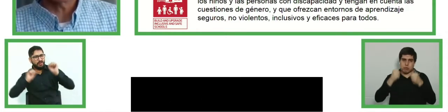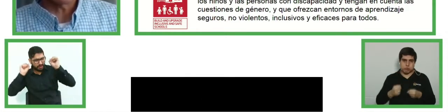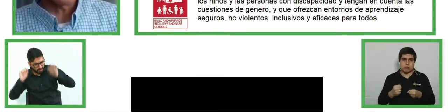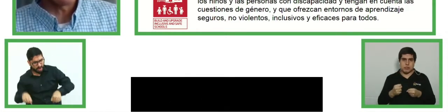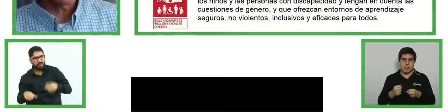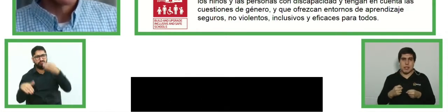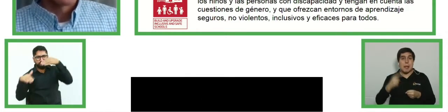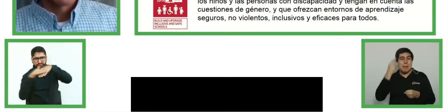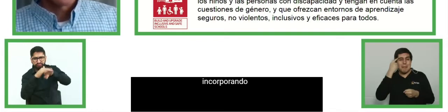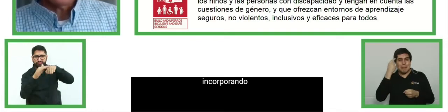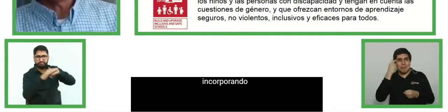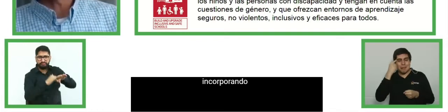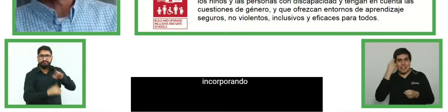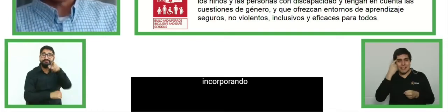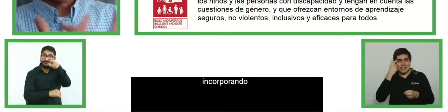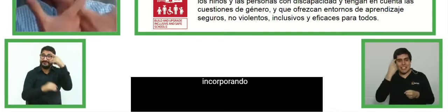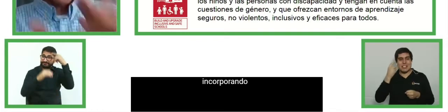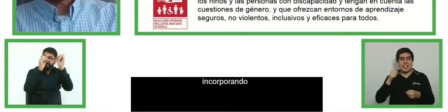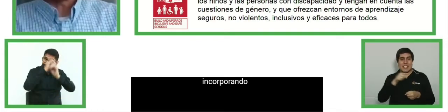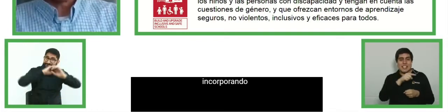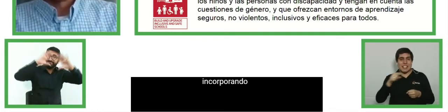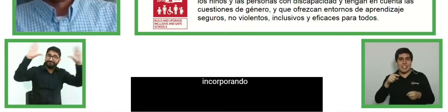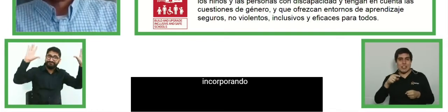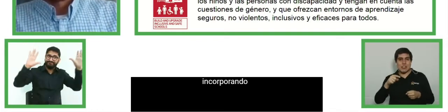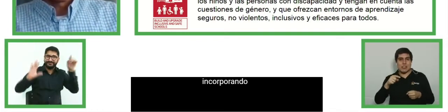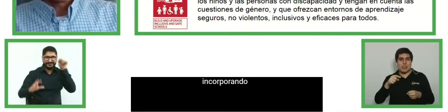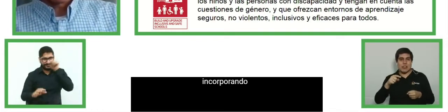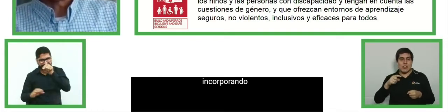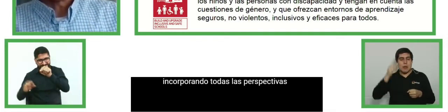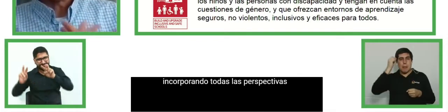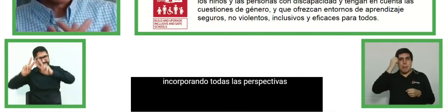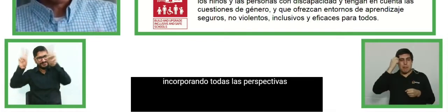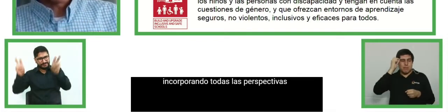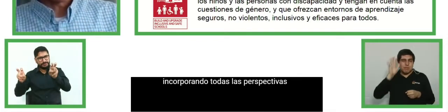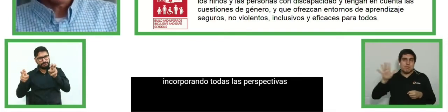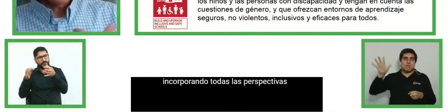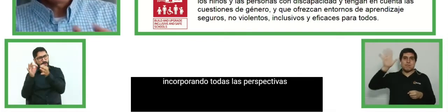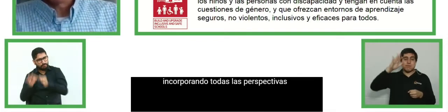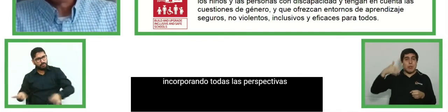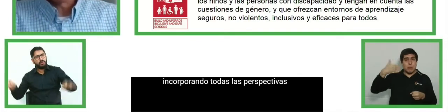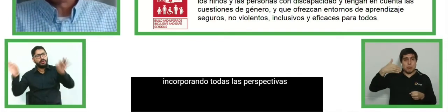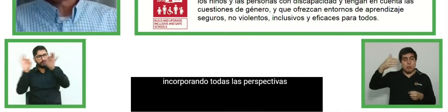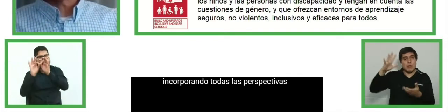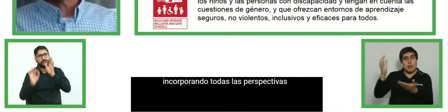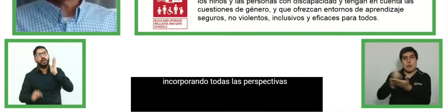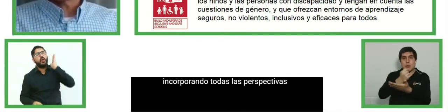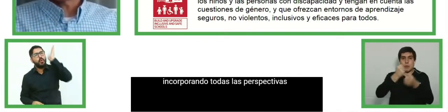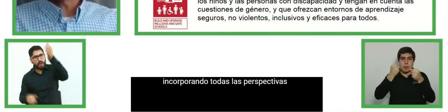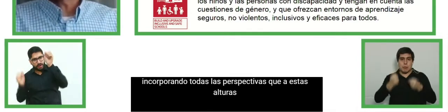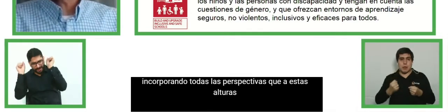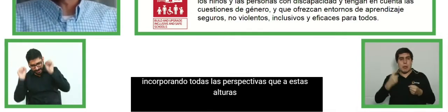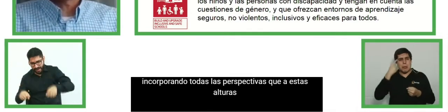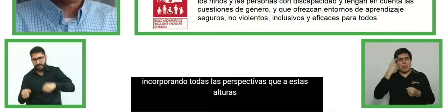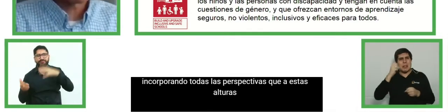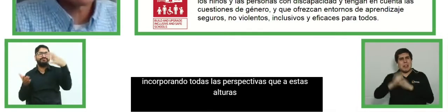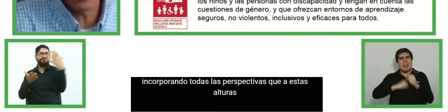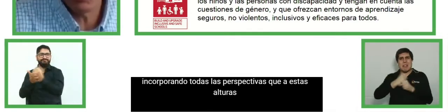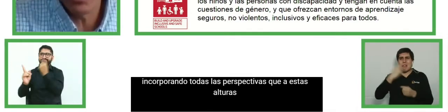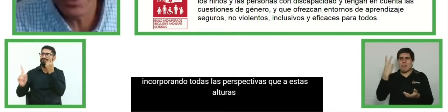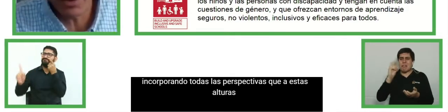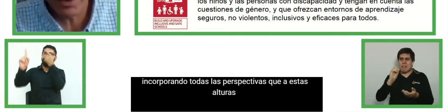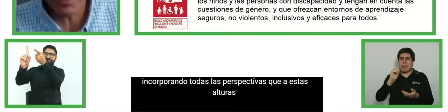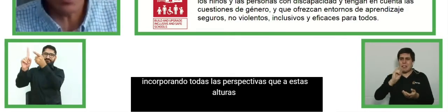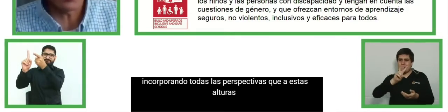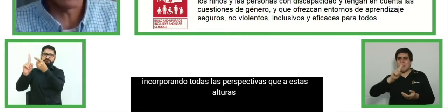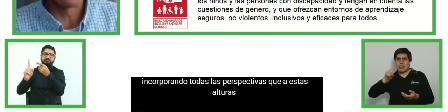las perspectivas que a estas alturas, ya digamos 2020, casi 2021, pues yo creo que todos ya deberíamos tener